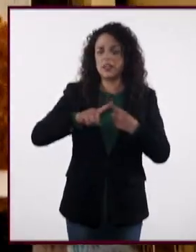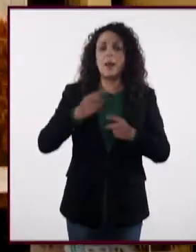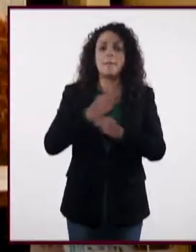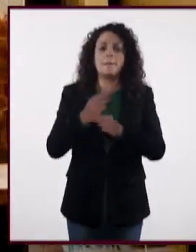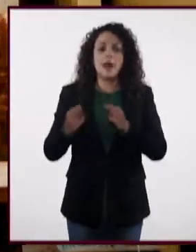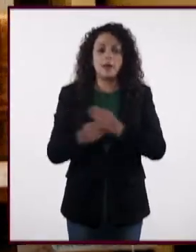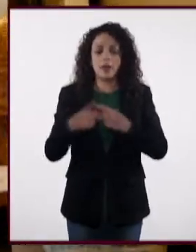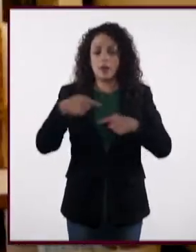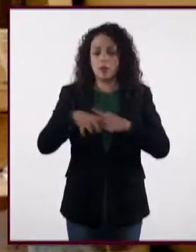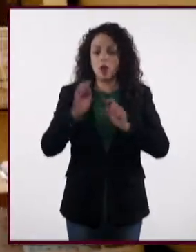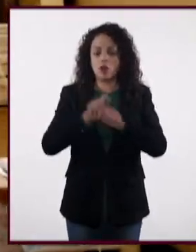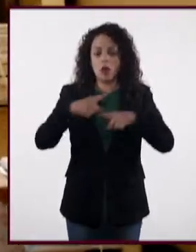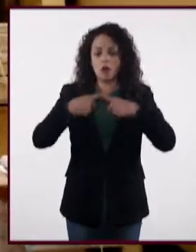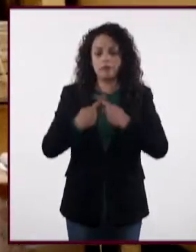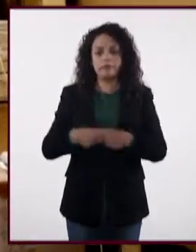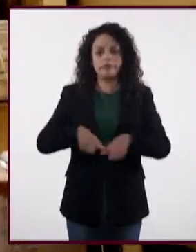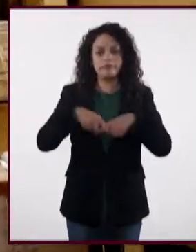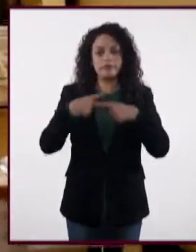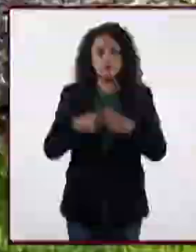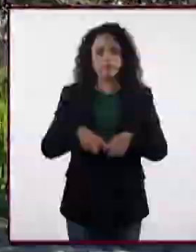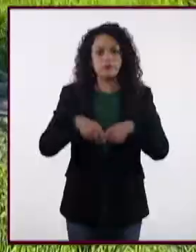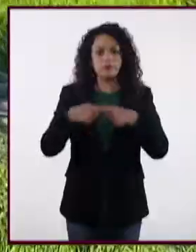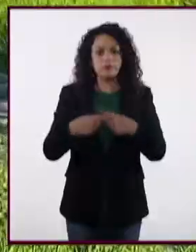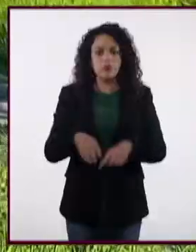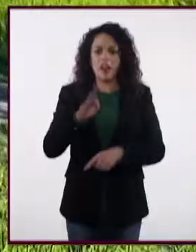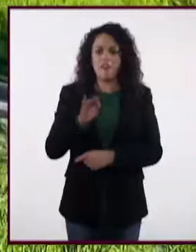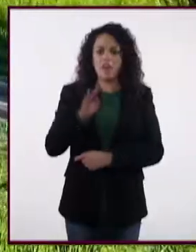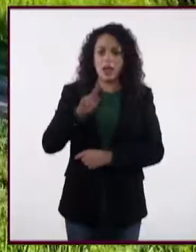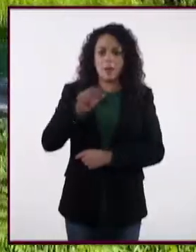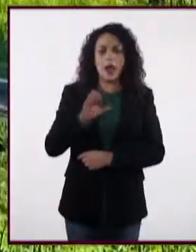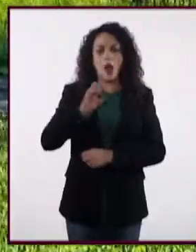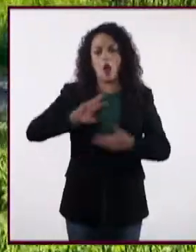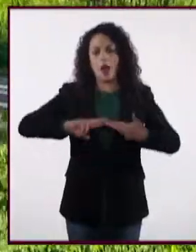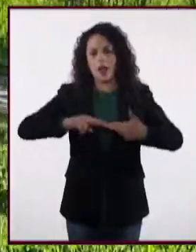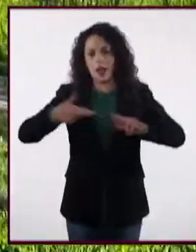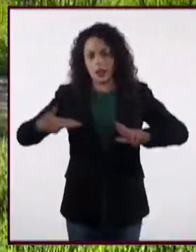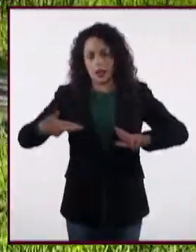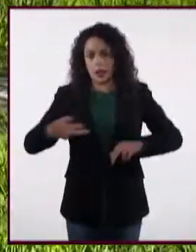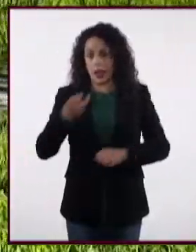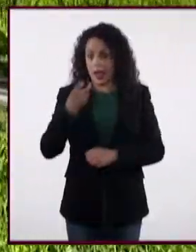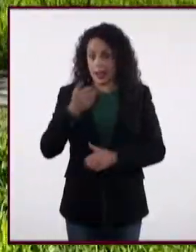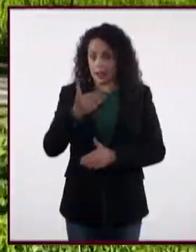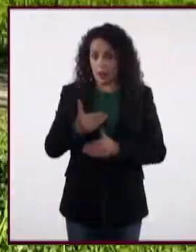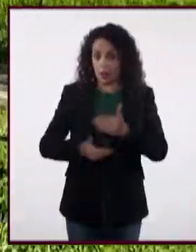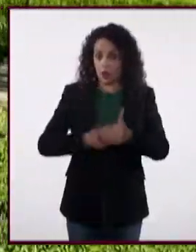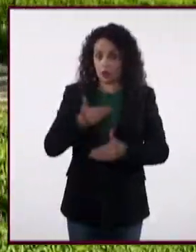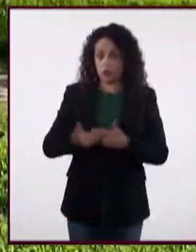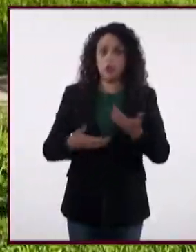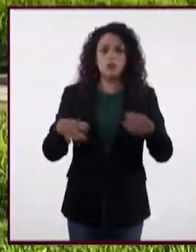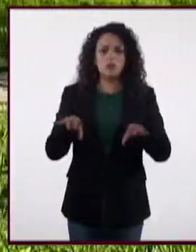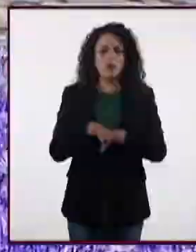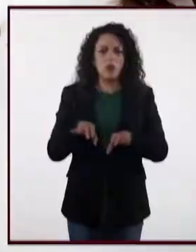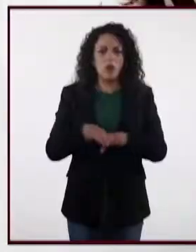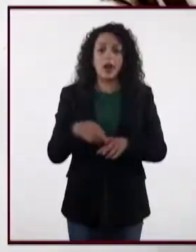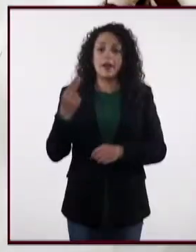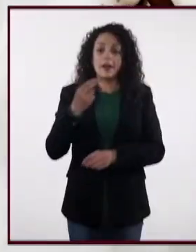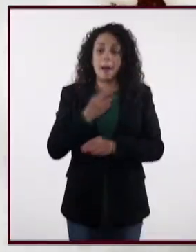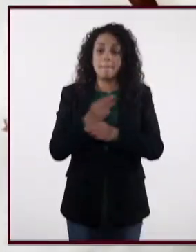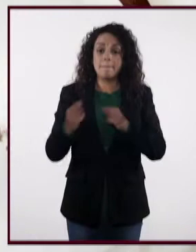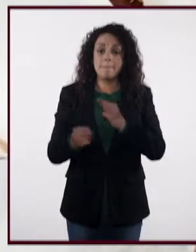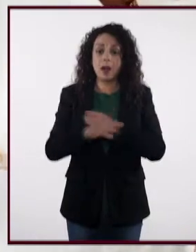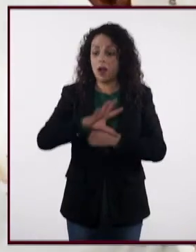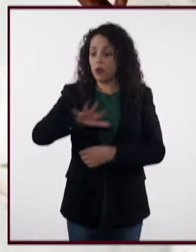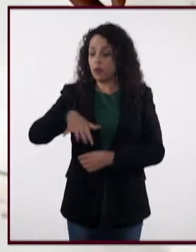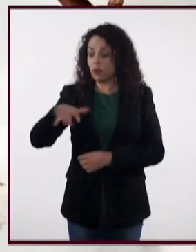de tejer o entrelazar hilos o fibras. El proceso de diseño textil comienza por la búsqueda de materias primas que